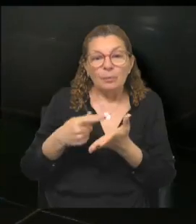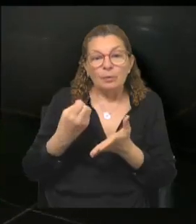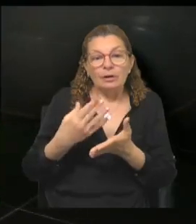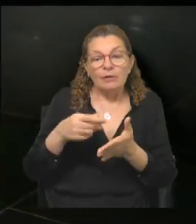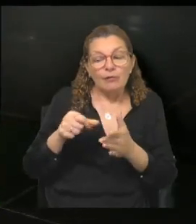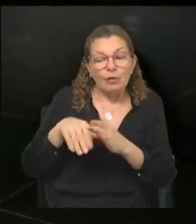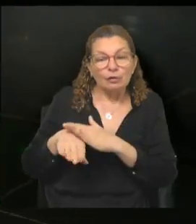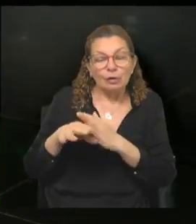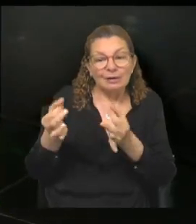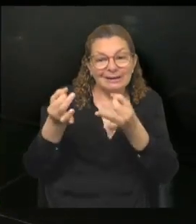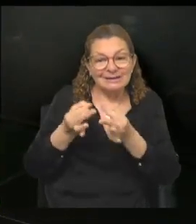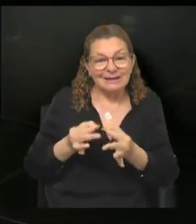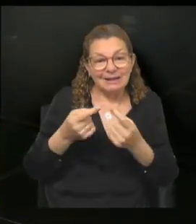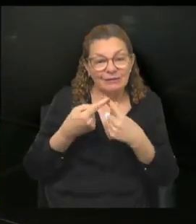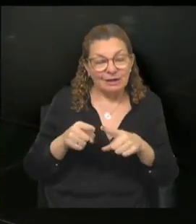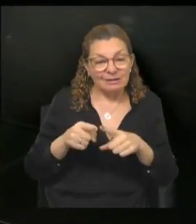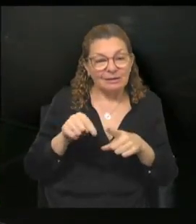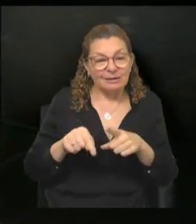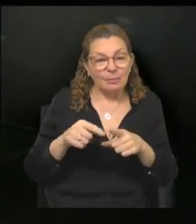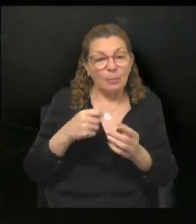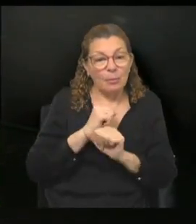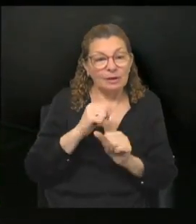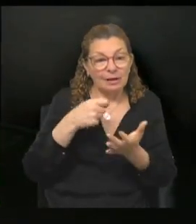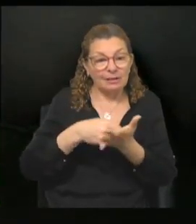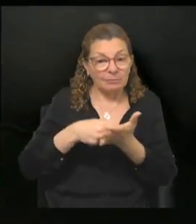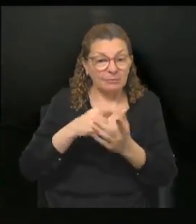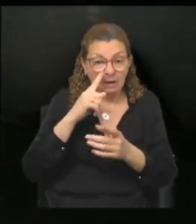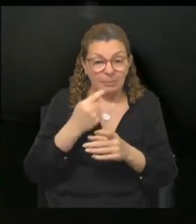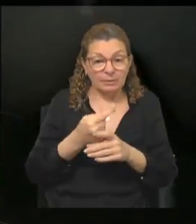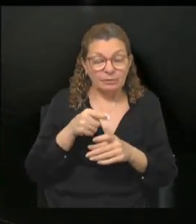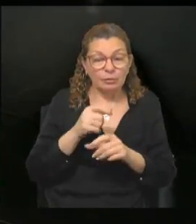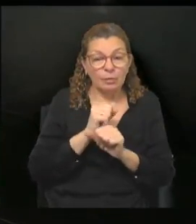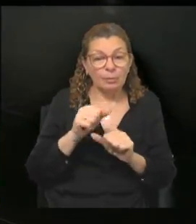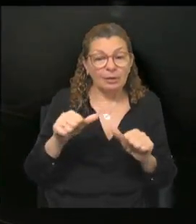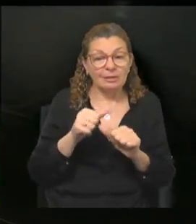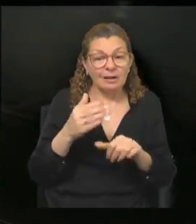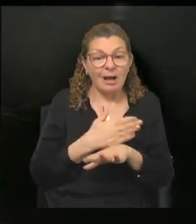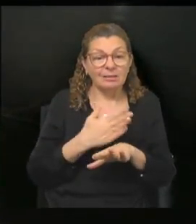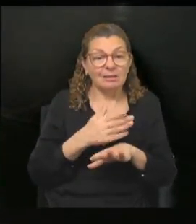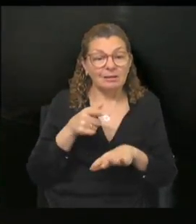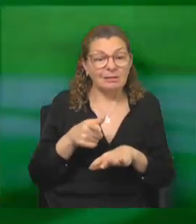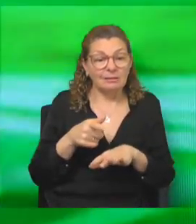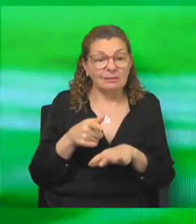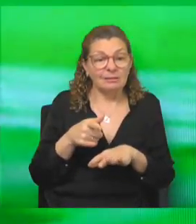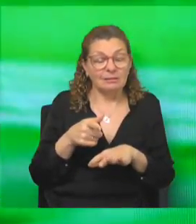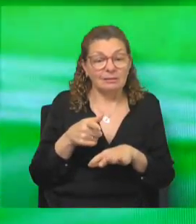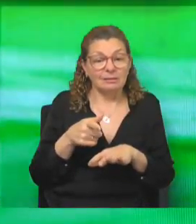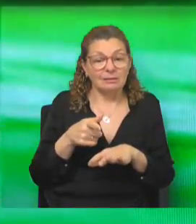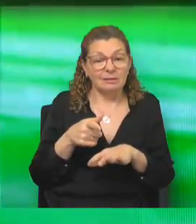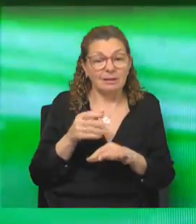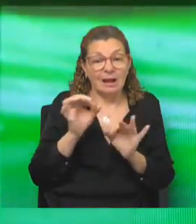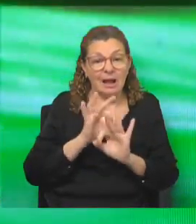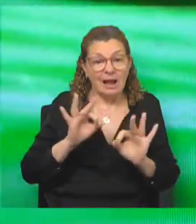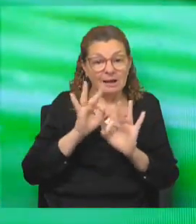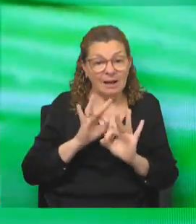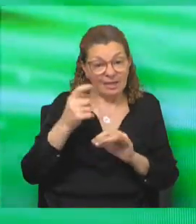fondos que llegan directo y que se pueden aplicar inmediatamente y no se pudo haber implementado antes buo a nadie se le había